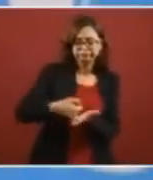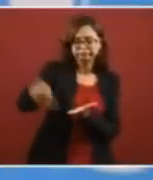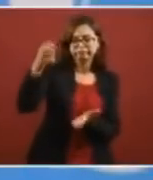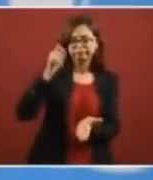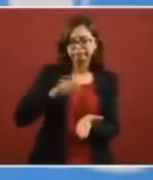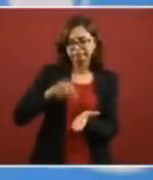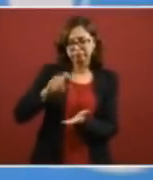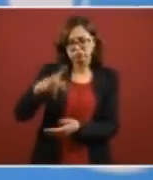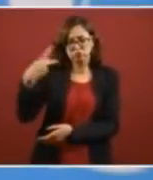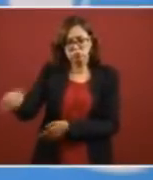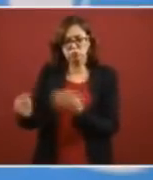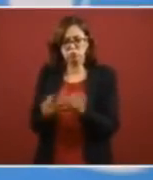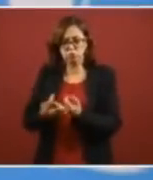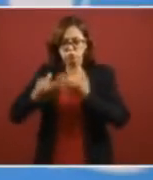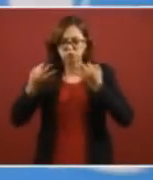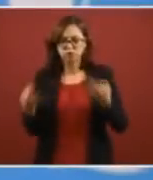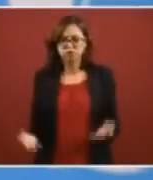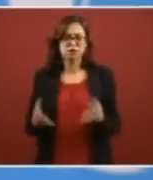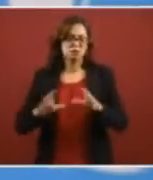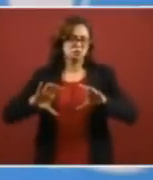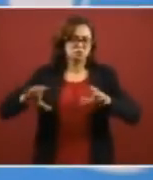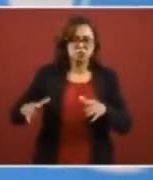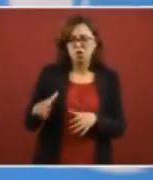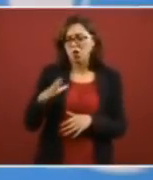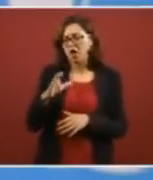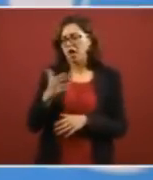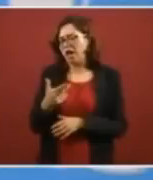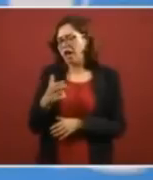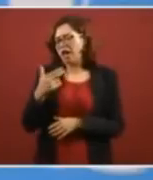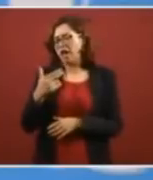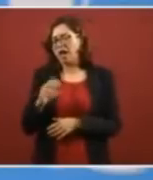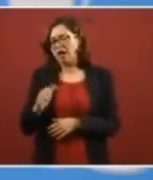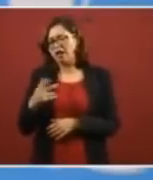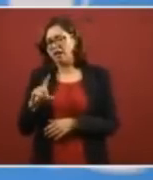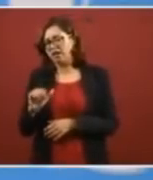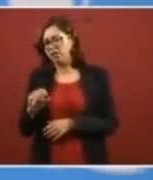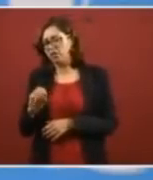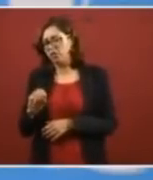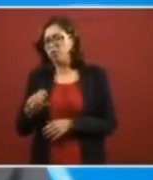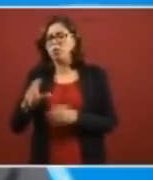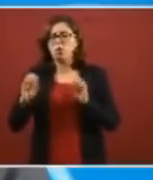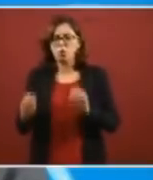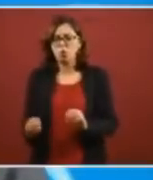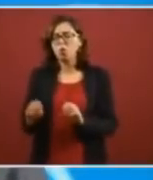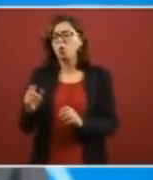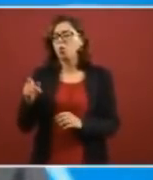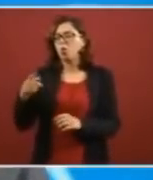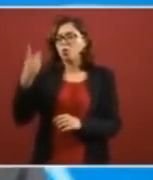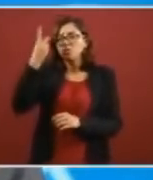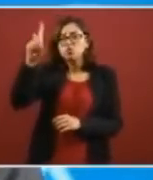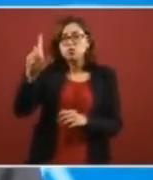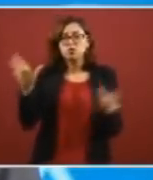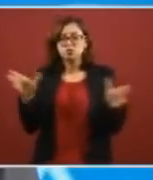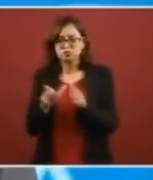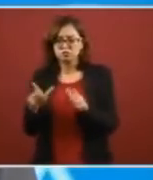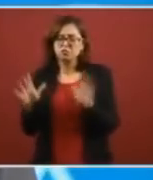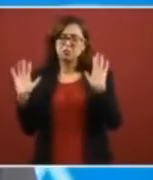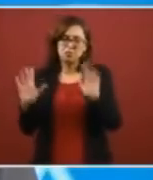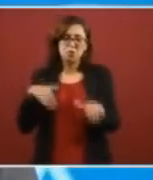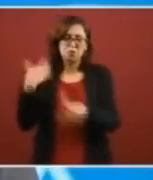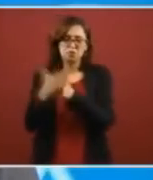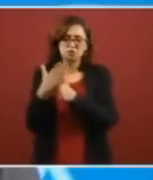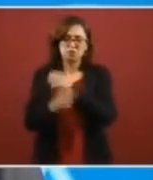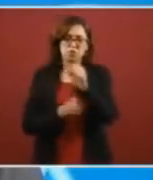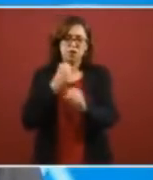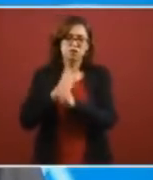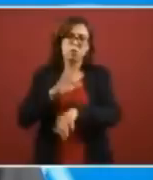sus parcelas, sean comuneros, ejidatarios o pequeños propietarios. Y el año próximo van a ser otras 500,000 hectáreas,